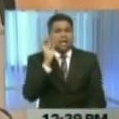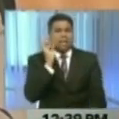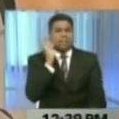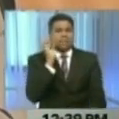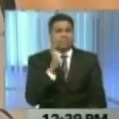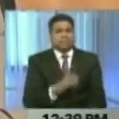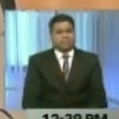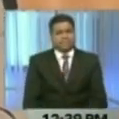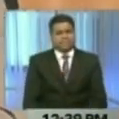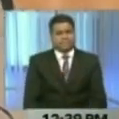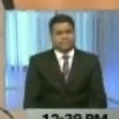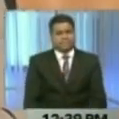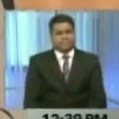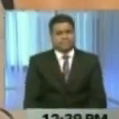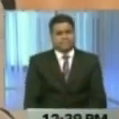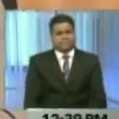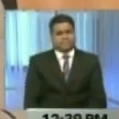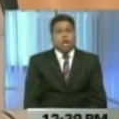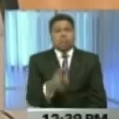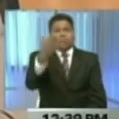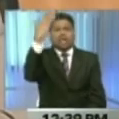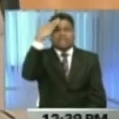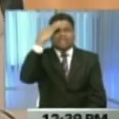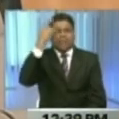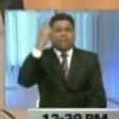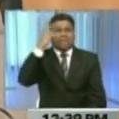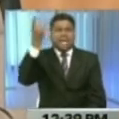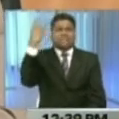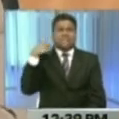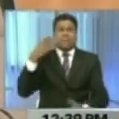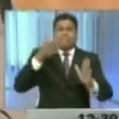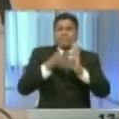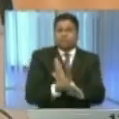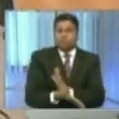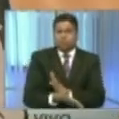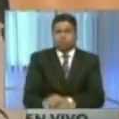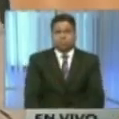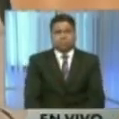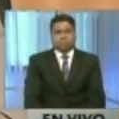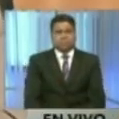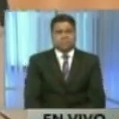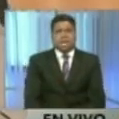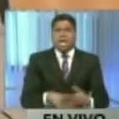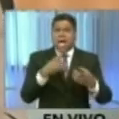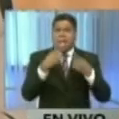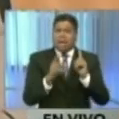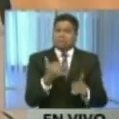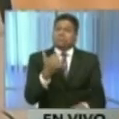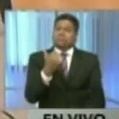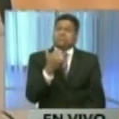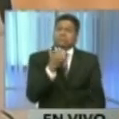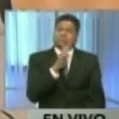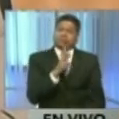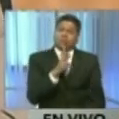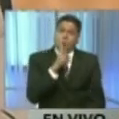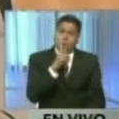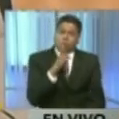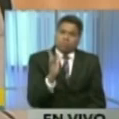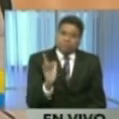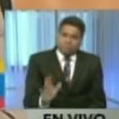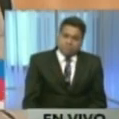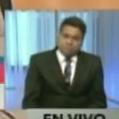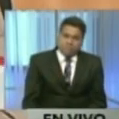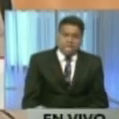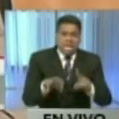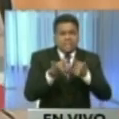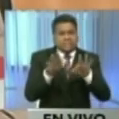ustedes saben bien, el día de ayer ocurrió un hecho grave. El secretario general de la